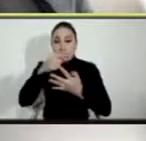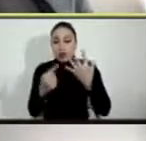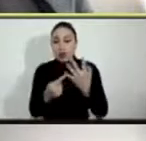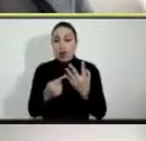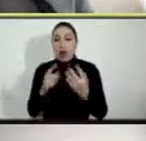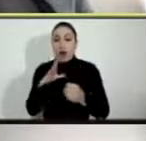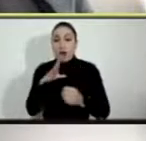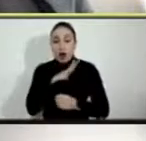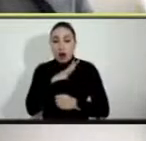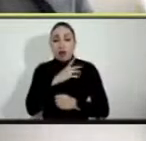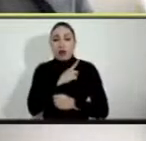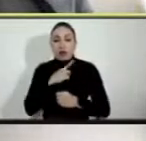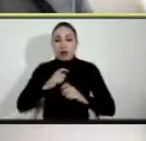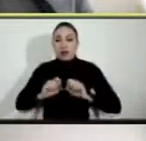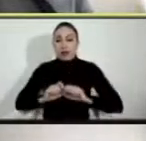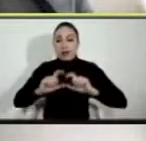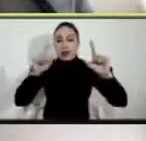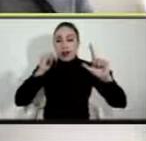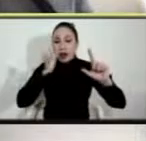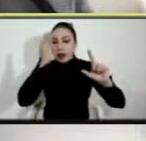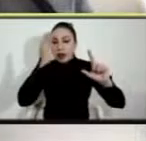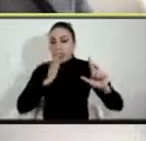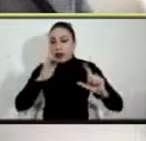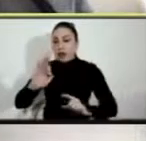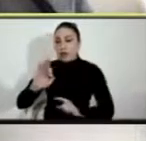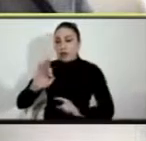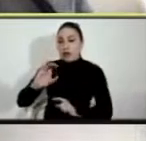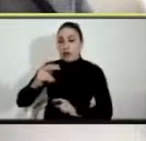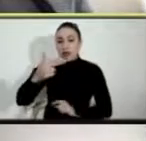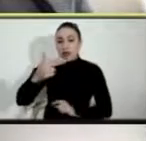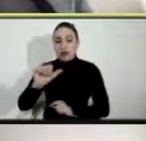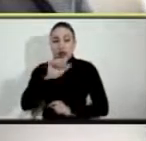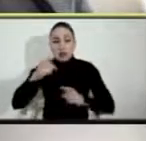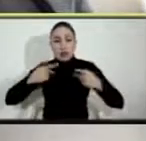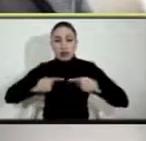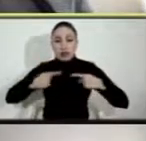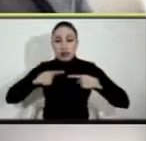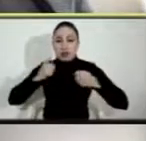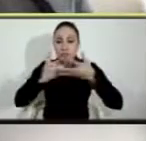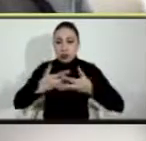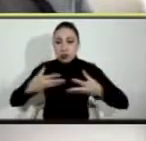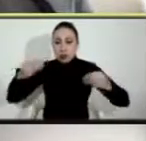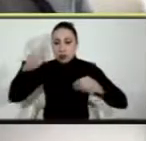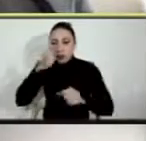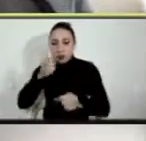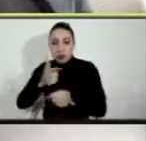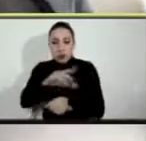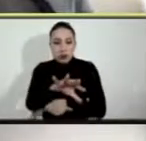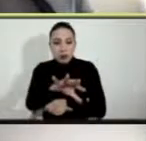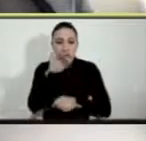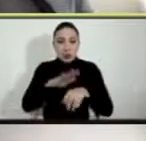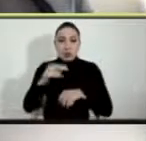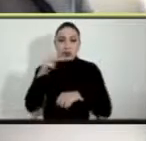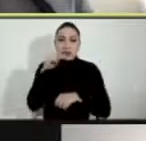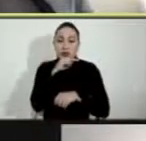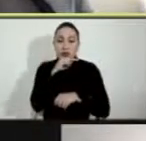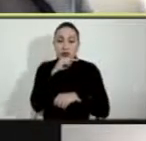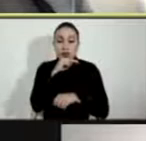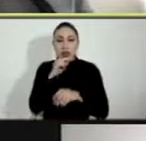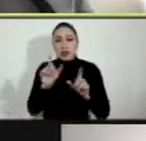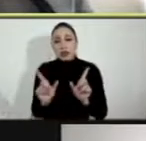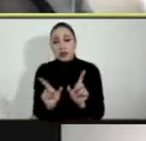personas desaparecidas con el propósito de ayudar a su localización. Muchas gracias, compañeras y compañeros